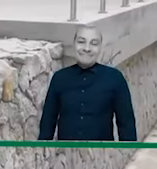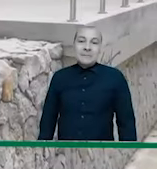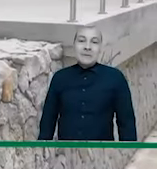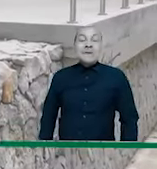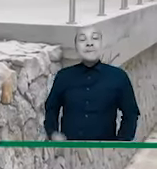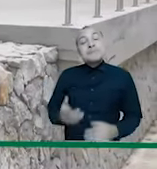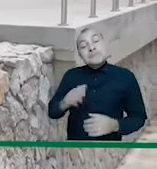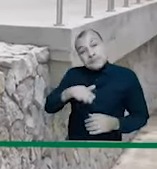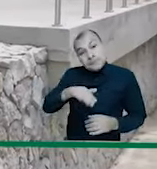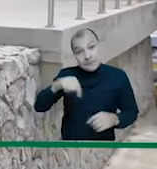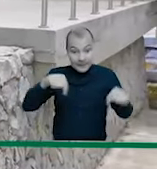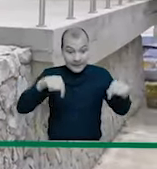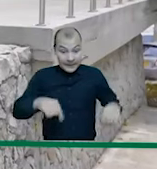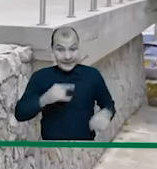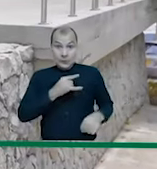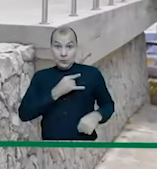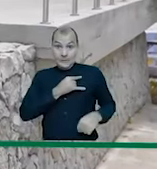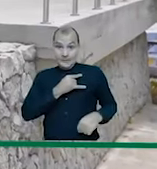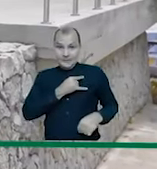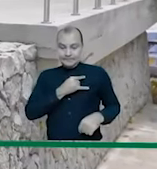de protección.